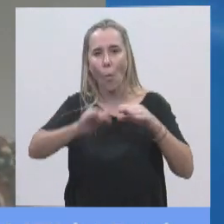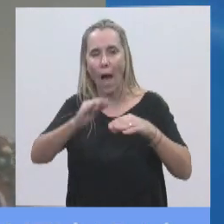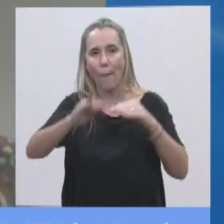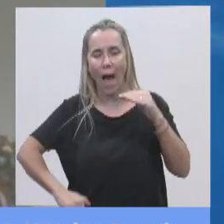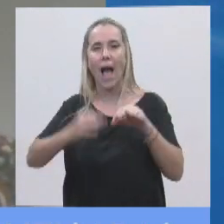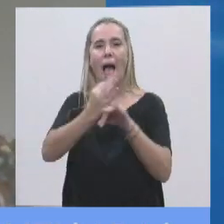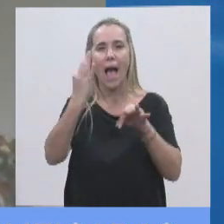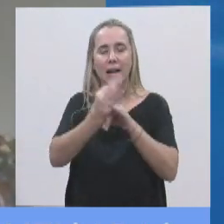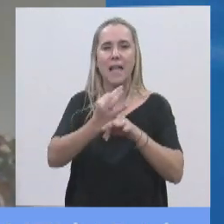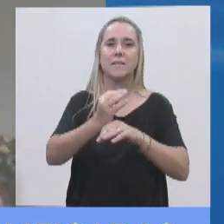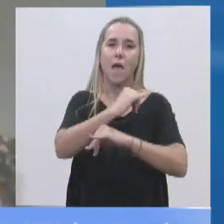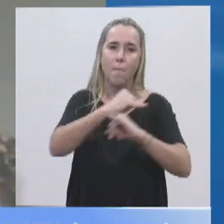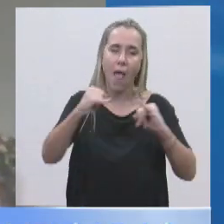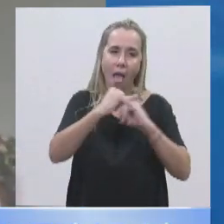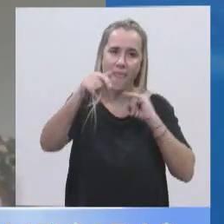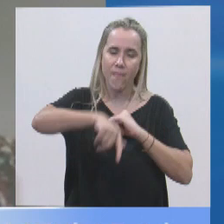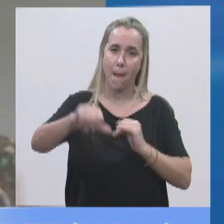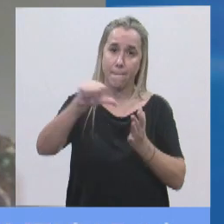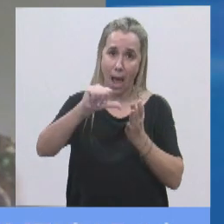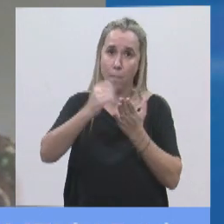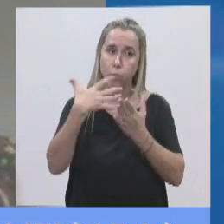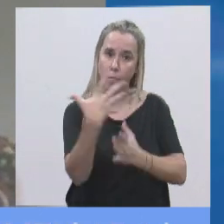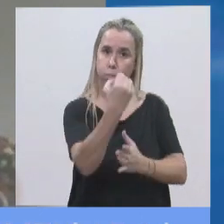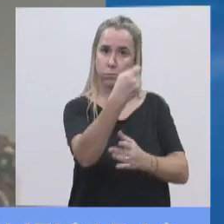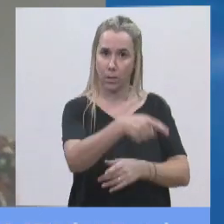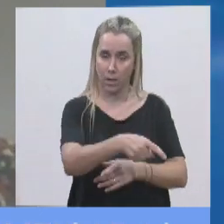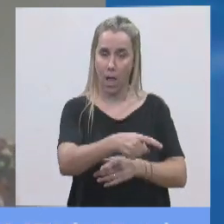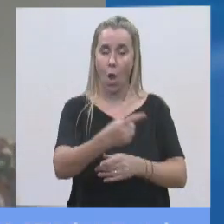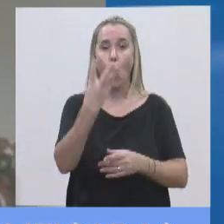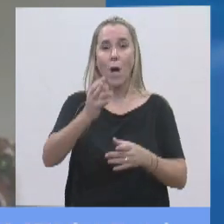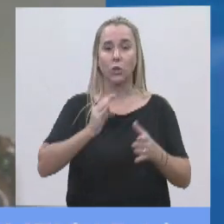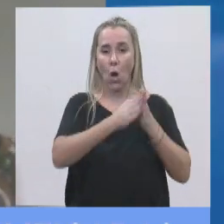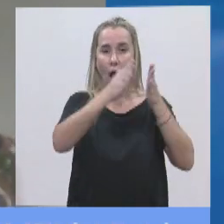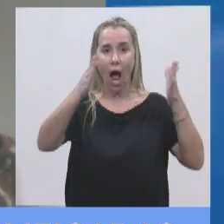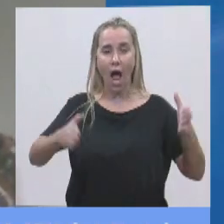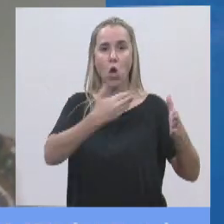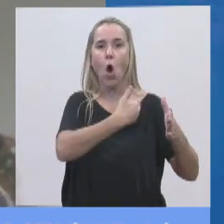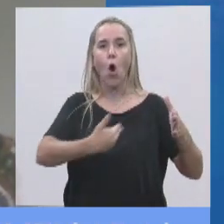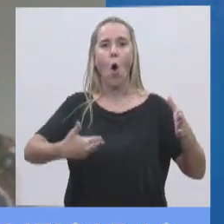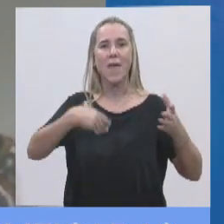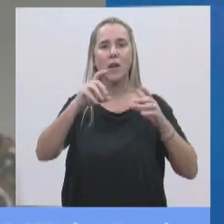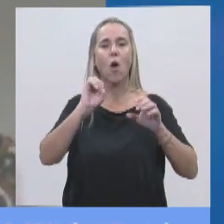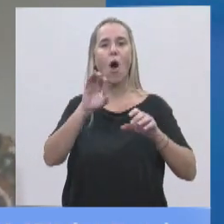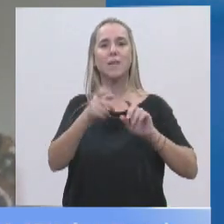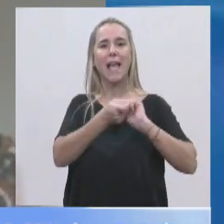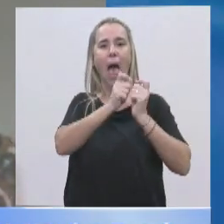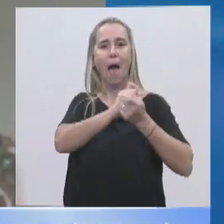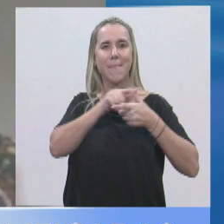país. Durante los 4 años del gobierno de Cambiemos, se otorgaron